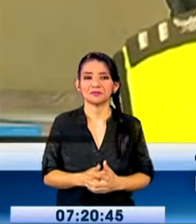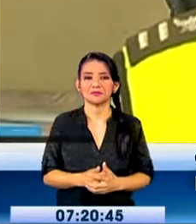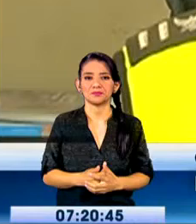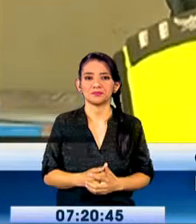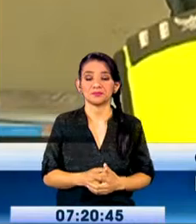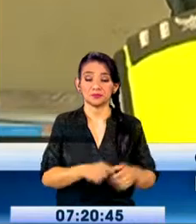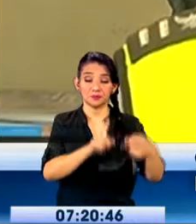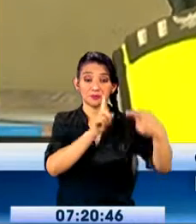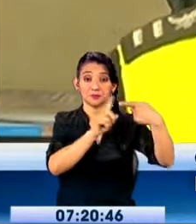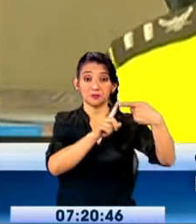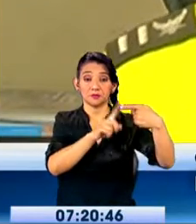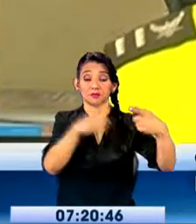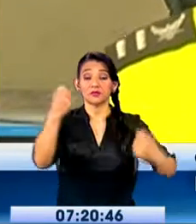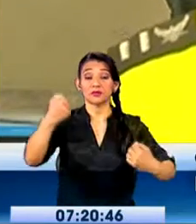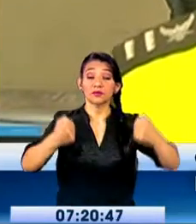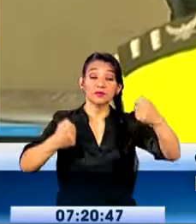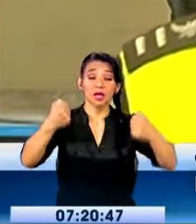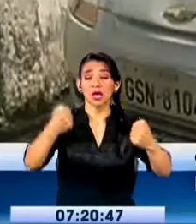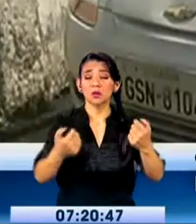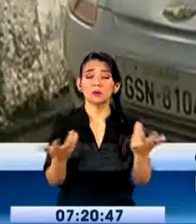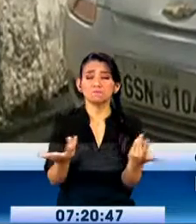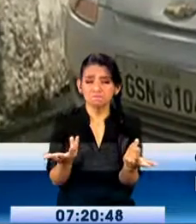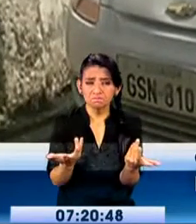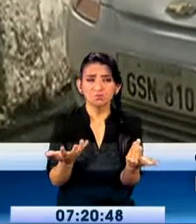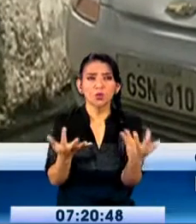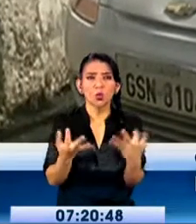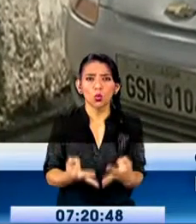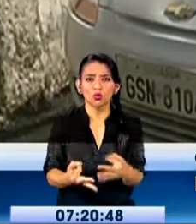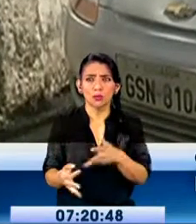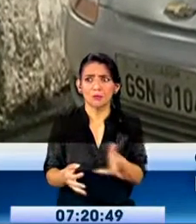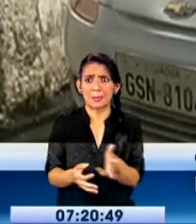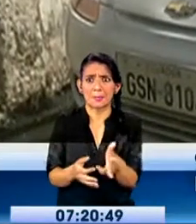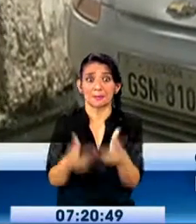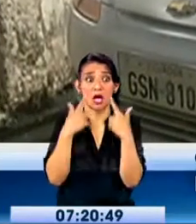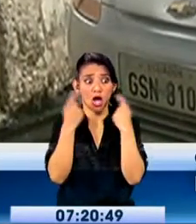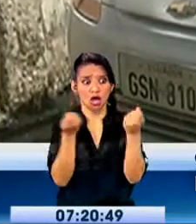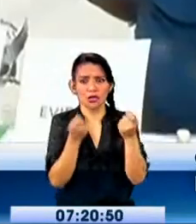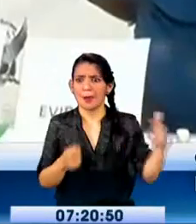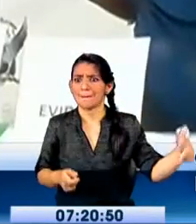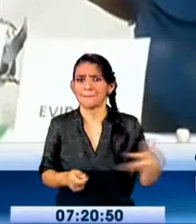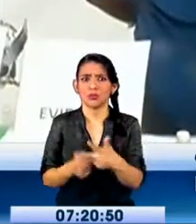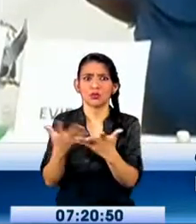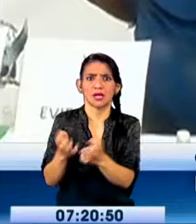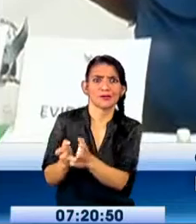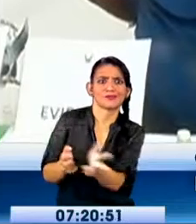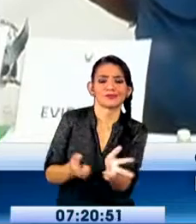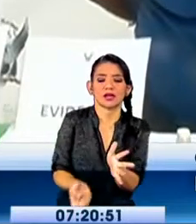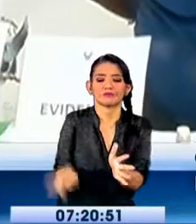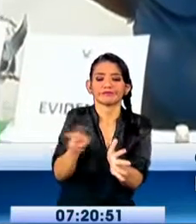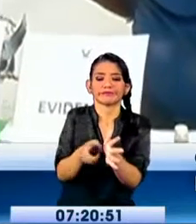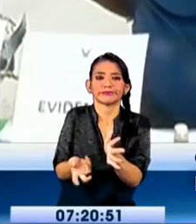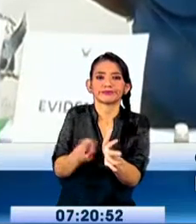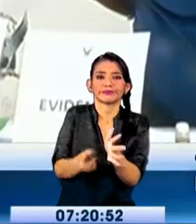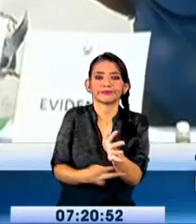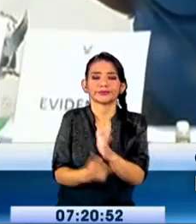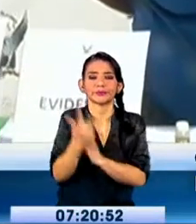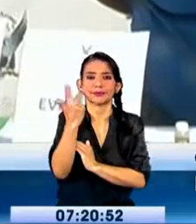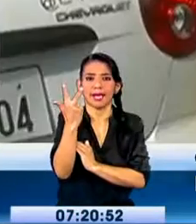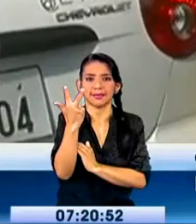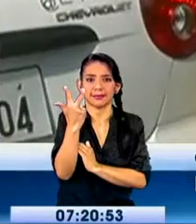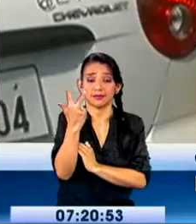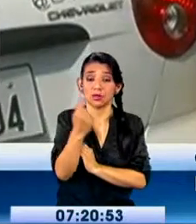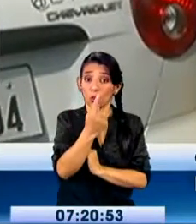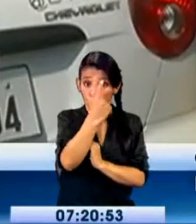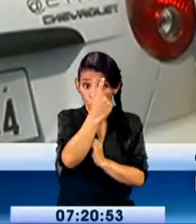vehículo que trató de evadir este tipo de control, en cuyo interior se encontraban tres ciudadanos, cual registra